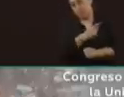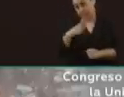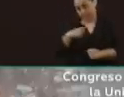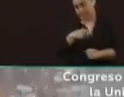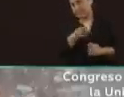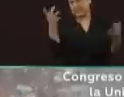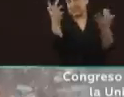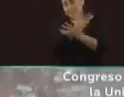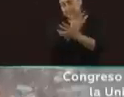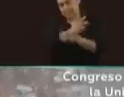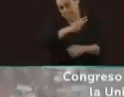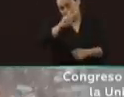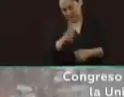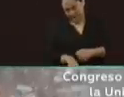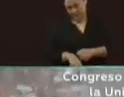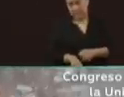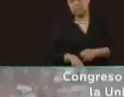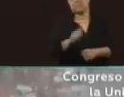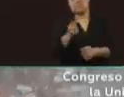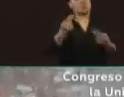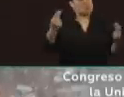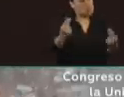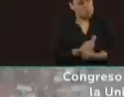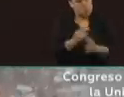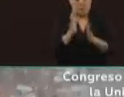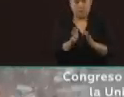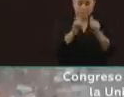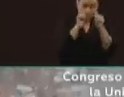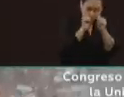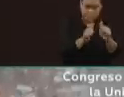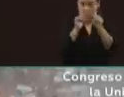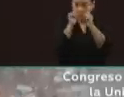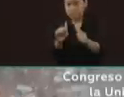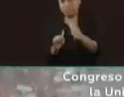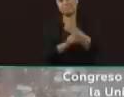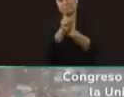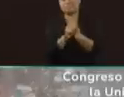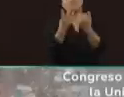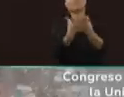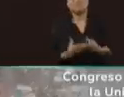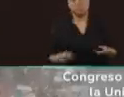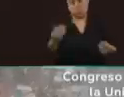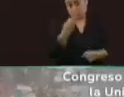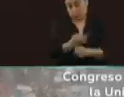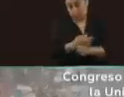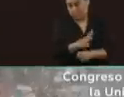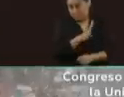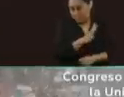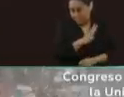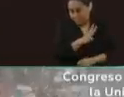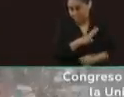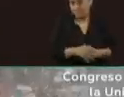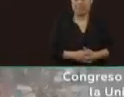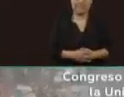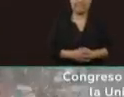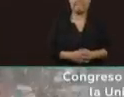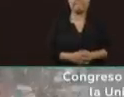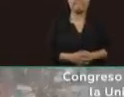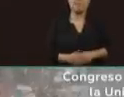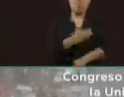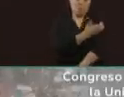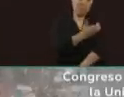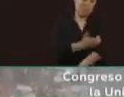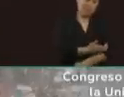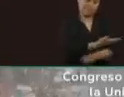reconociendo la verdad y la urgencia de atender y resolver los problemas que hoy vivimos. Compañeras